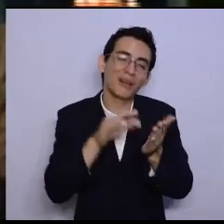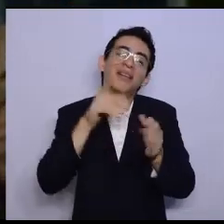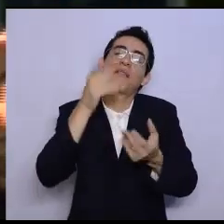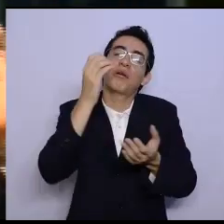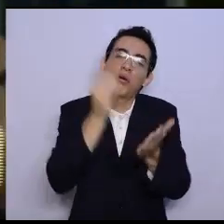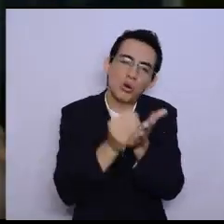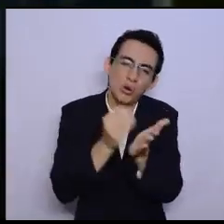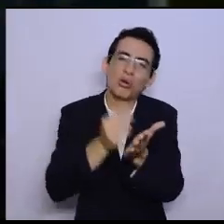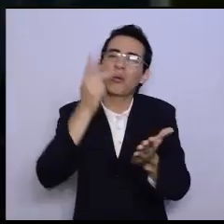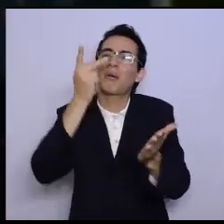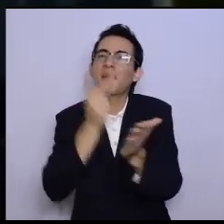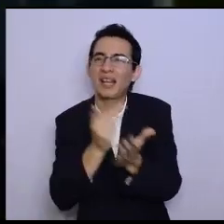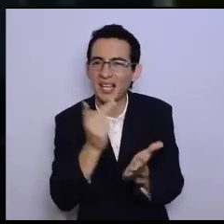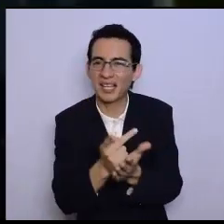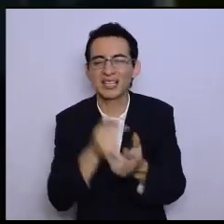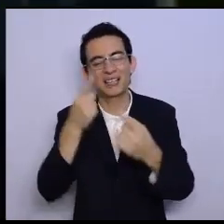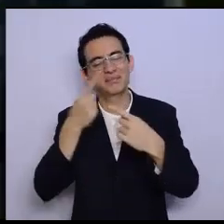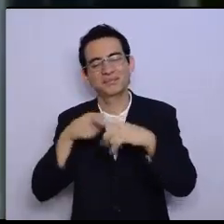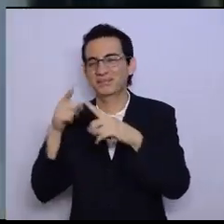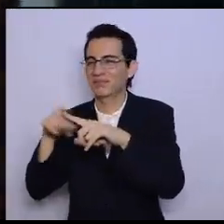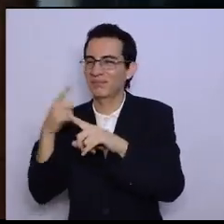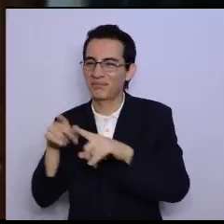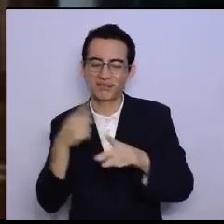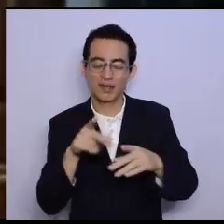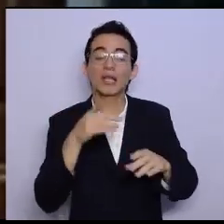es purificación